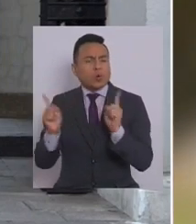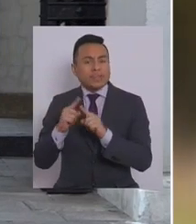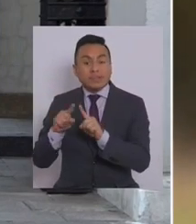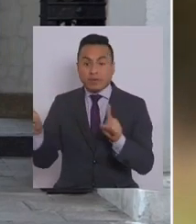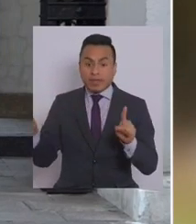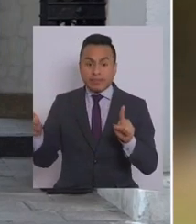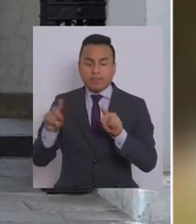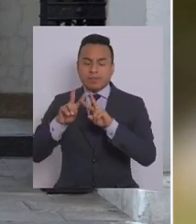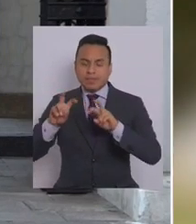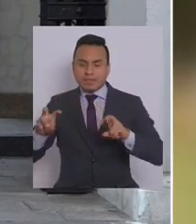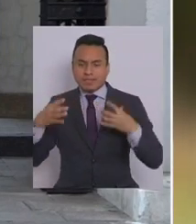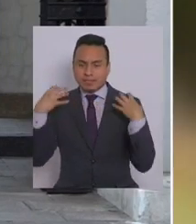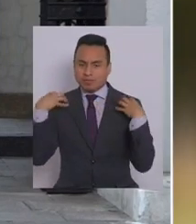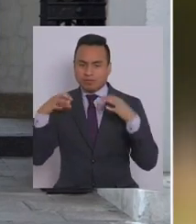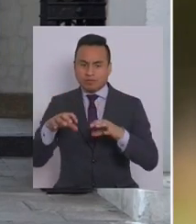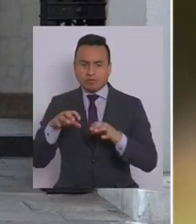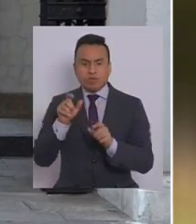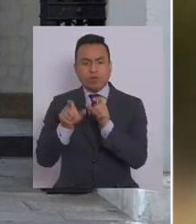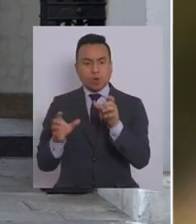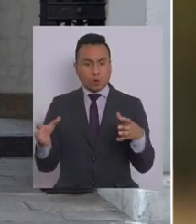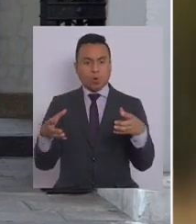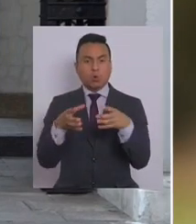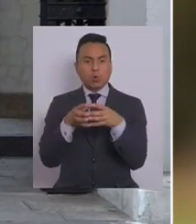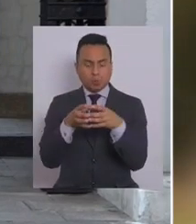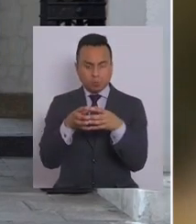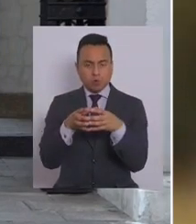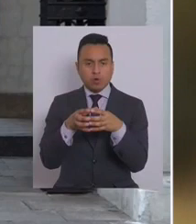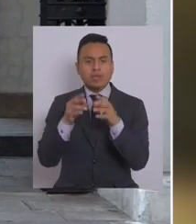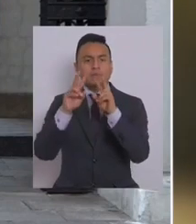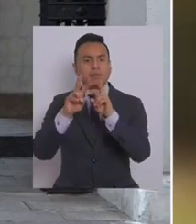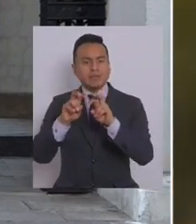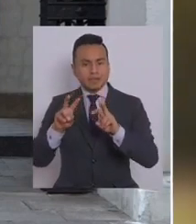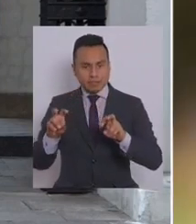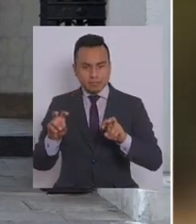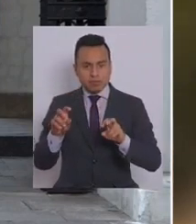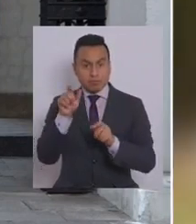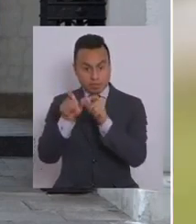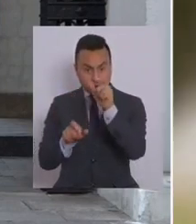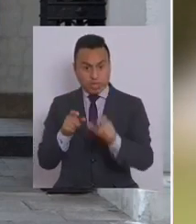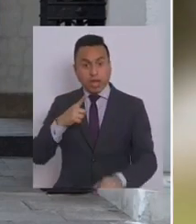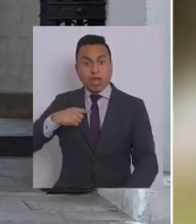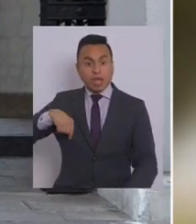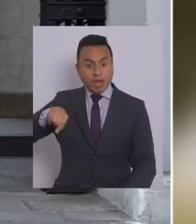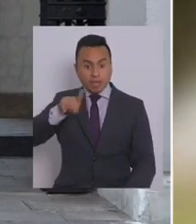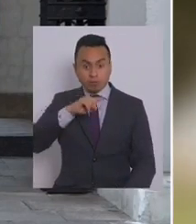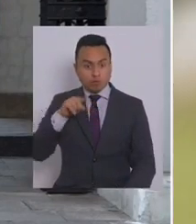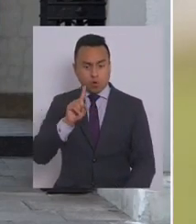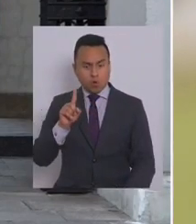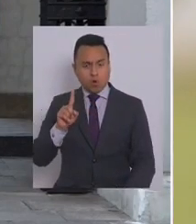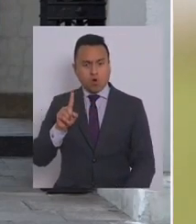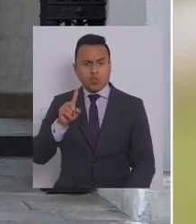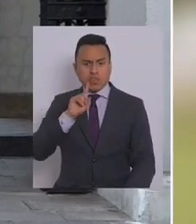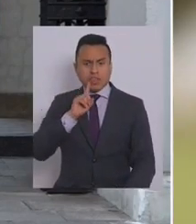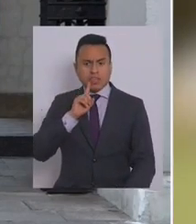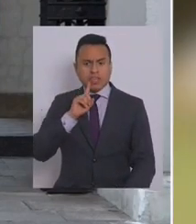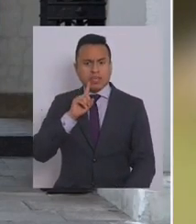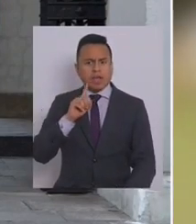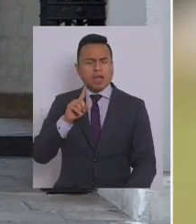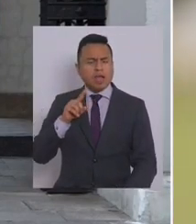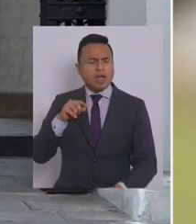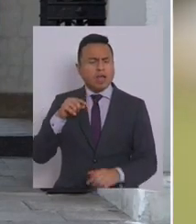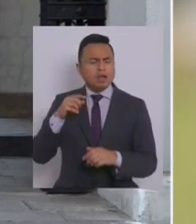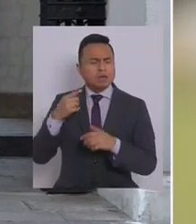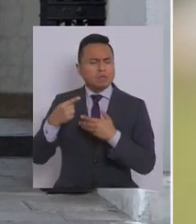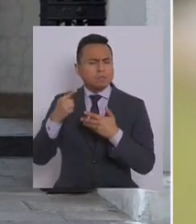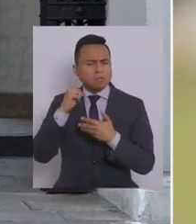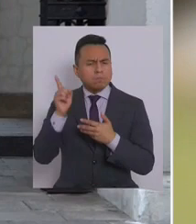diferencia fundamental. Los grupos de investigativos no van con mucho argumento porque su